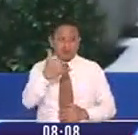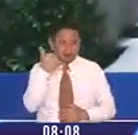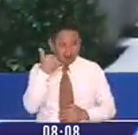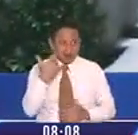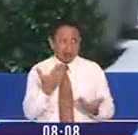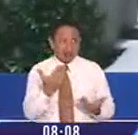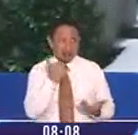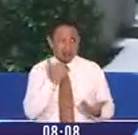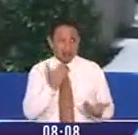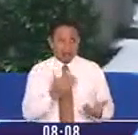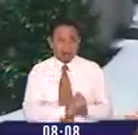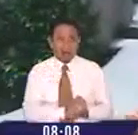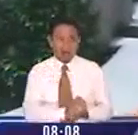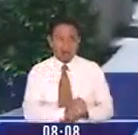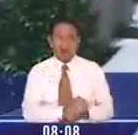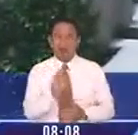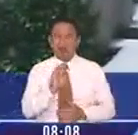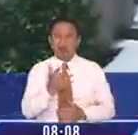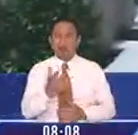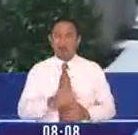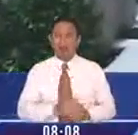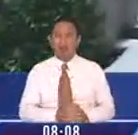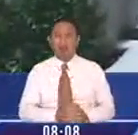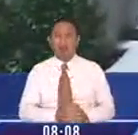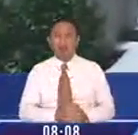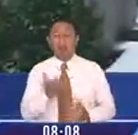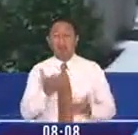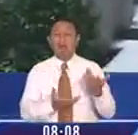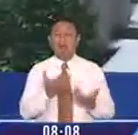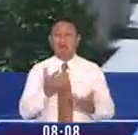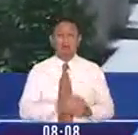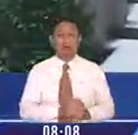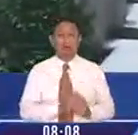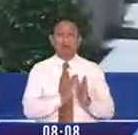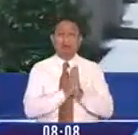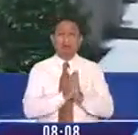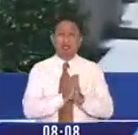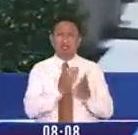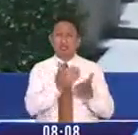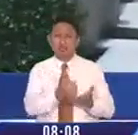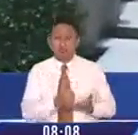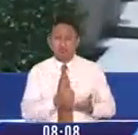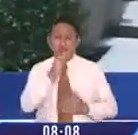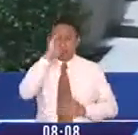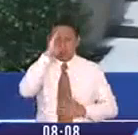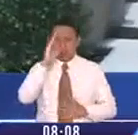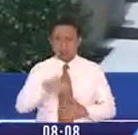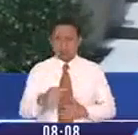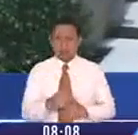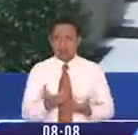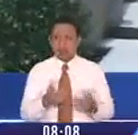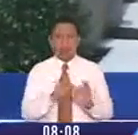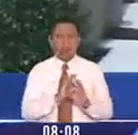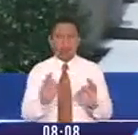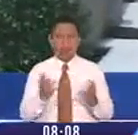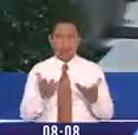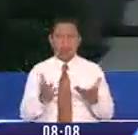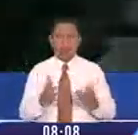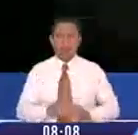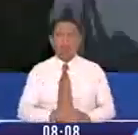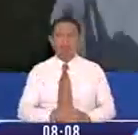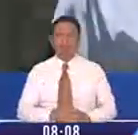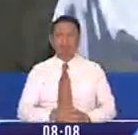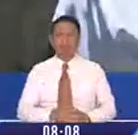tipo de llamada de auxilio, si hubo algún pedido de asistencia de la Policía Nacional. No existe nada al